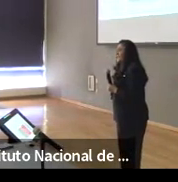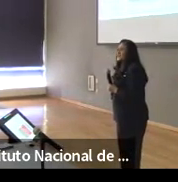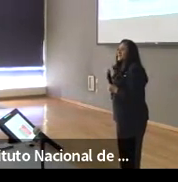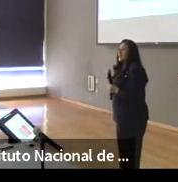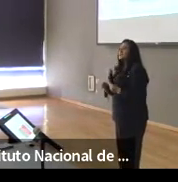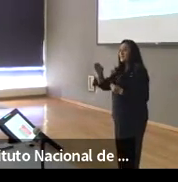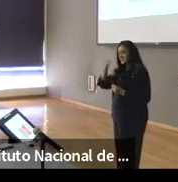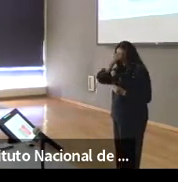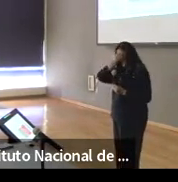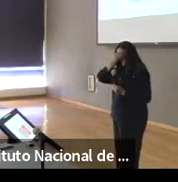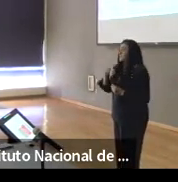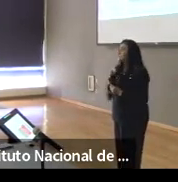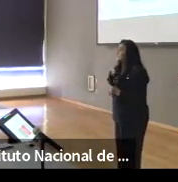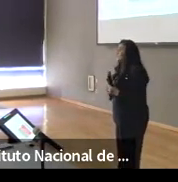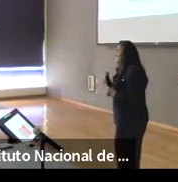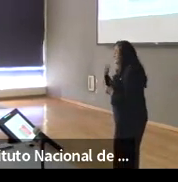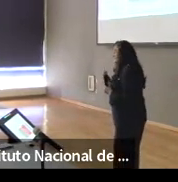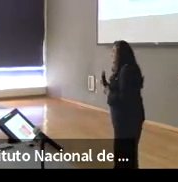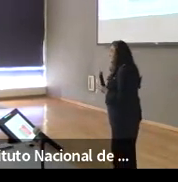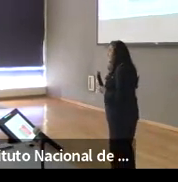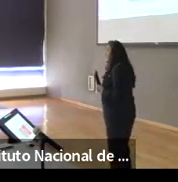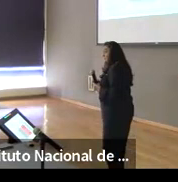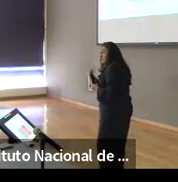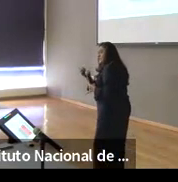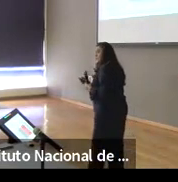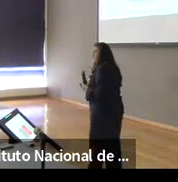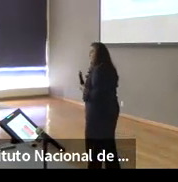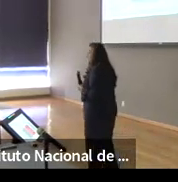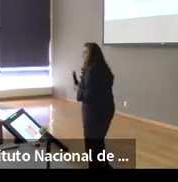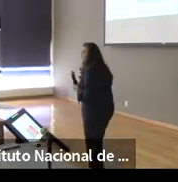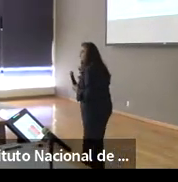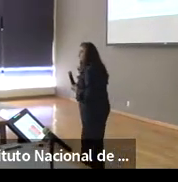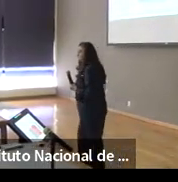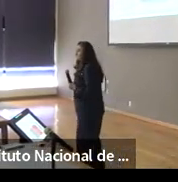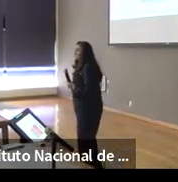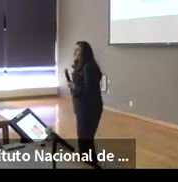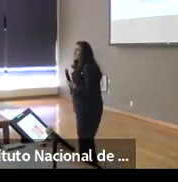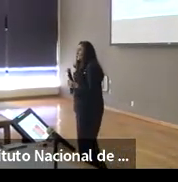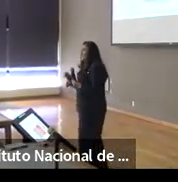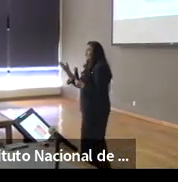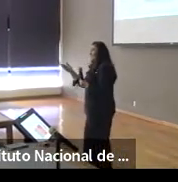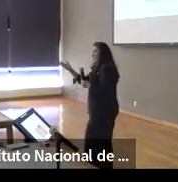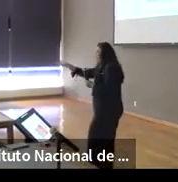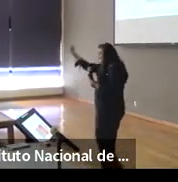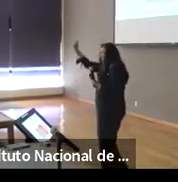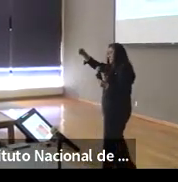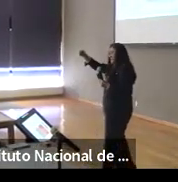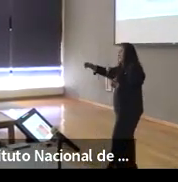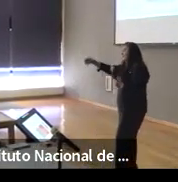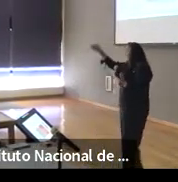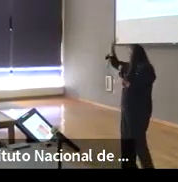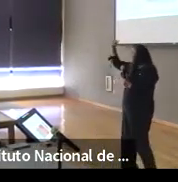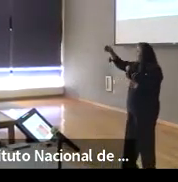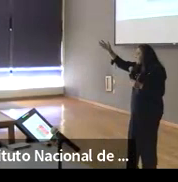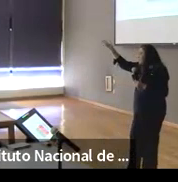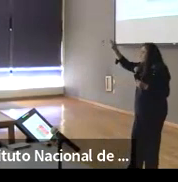ahí no tenga usted así los ojos es que tiene que ver con eso tiene que ya eso muy bien